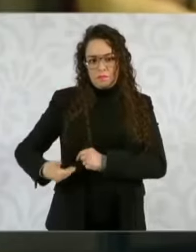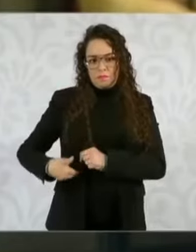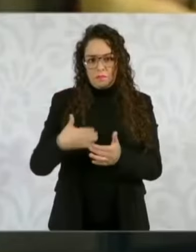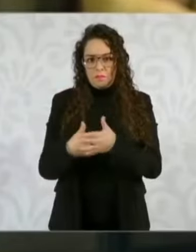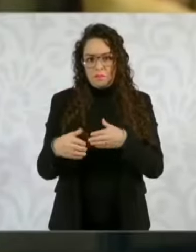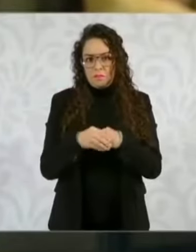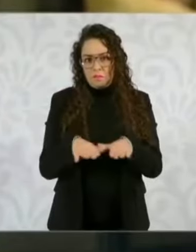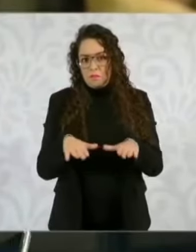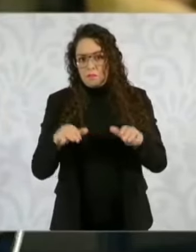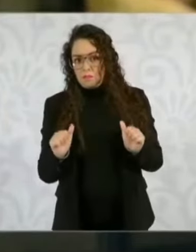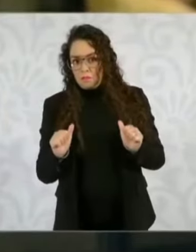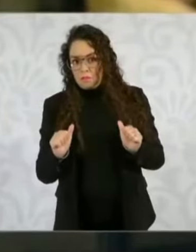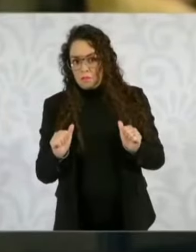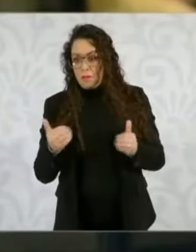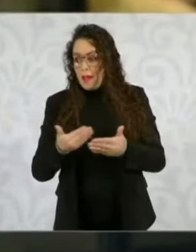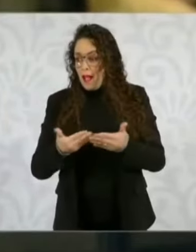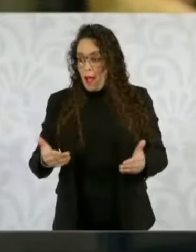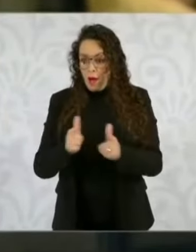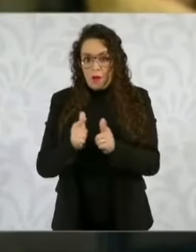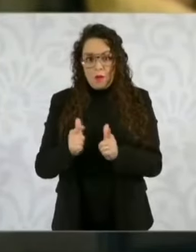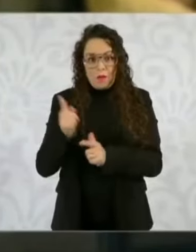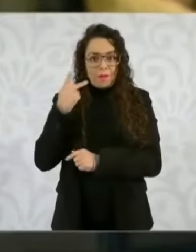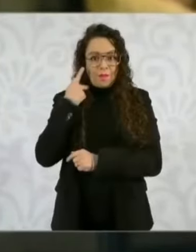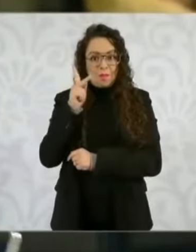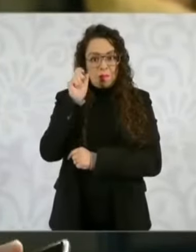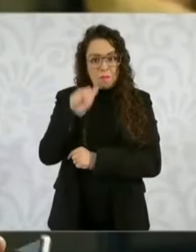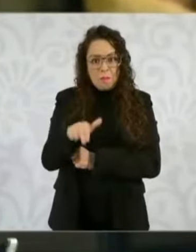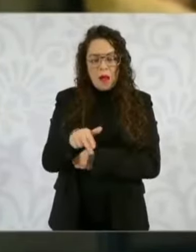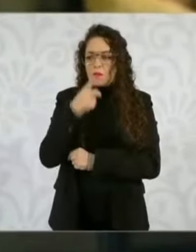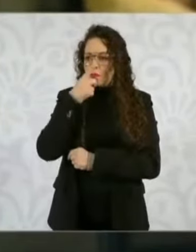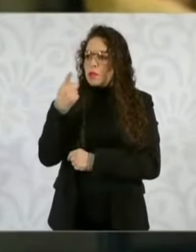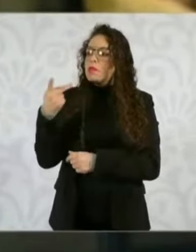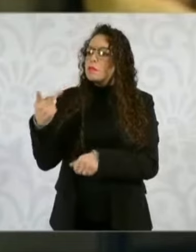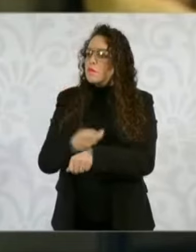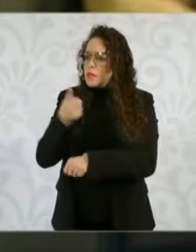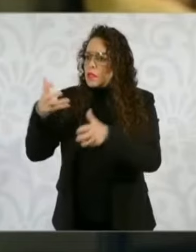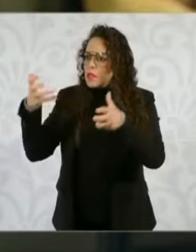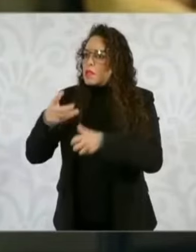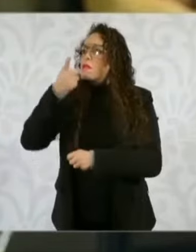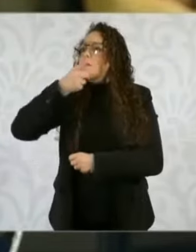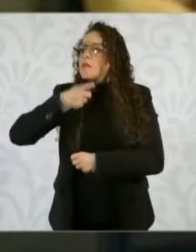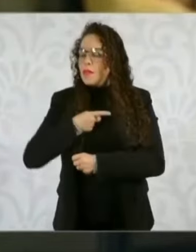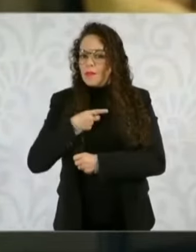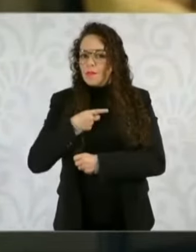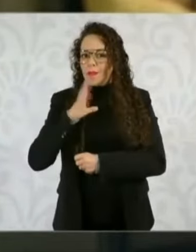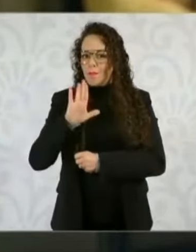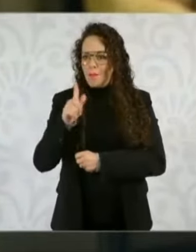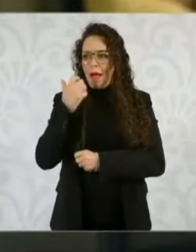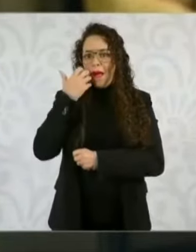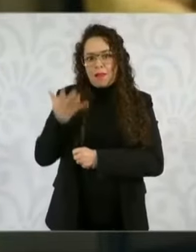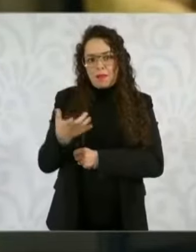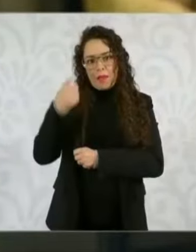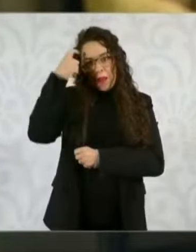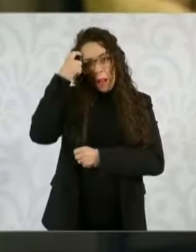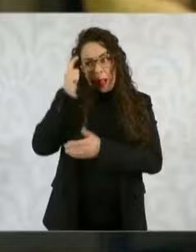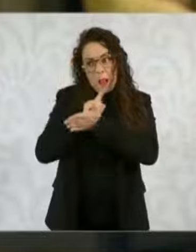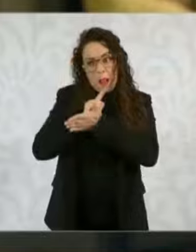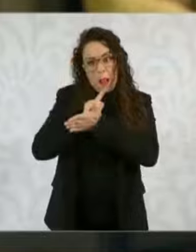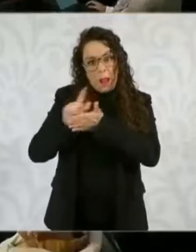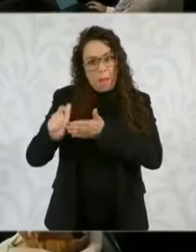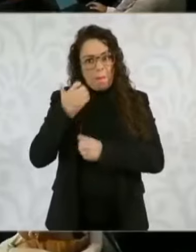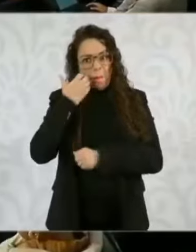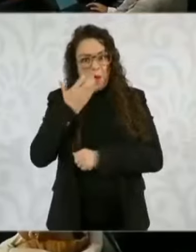ya le están pidiendo cuentas, entonces aquí ya parece que están tratando de curársela en salud. Entonces, me gustaría conocer su opinión sobre este